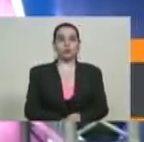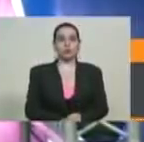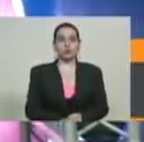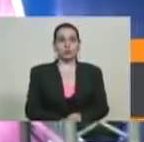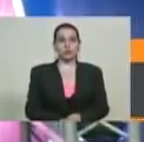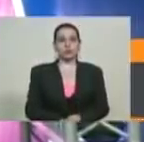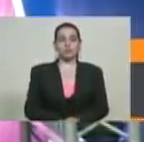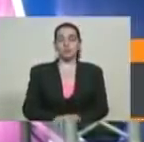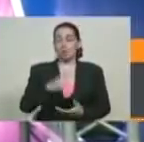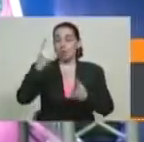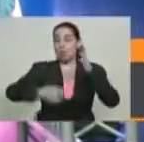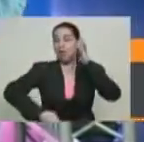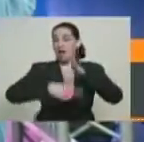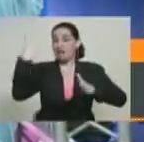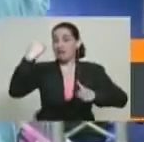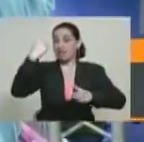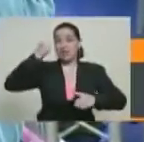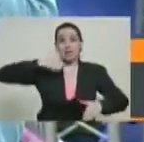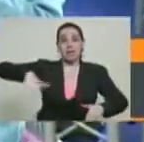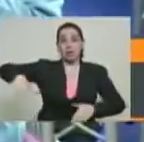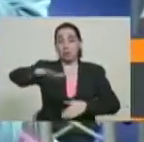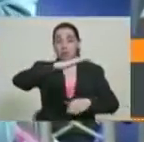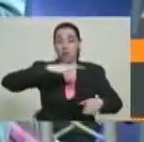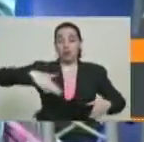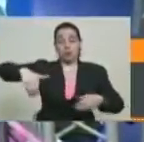que una vez que el pueblo de Venezuela